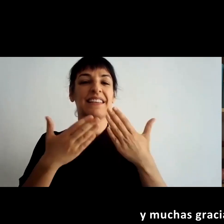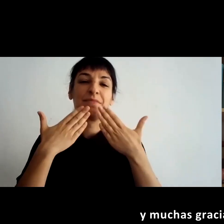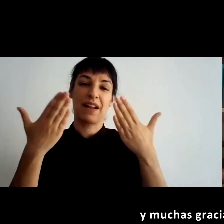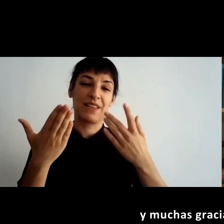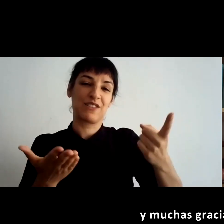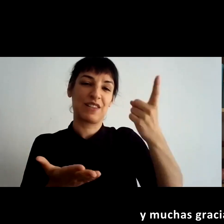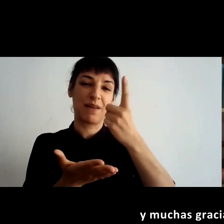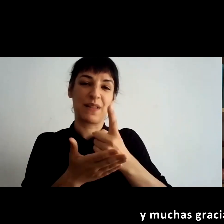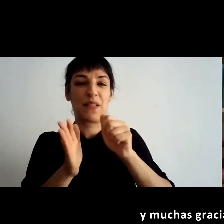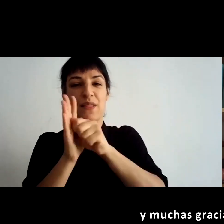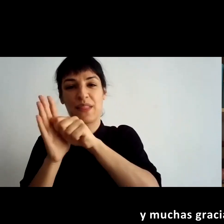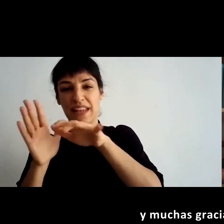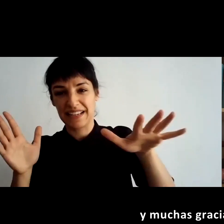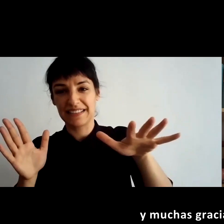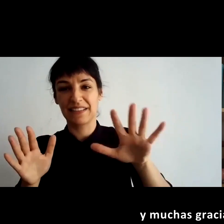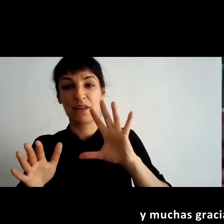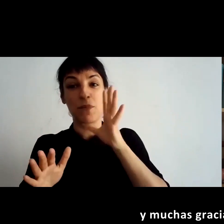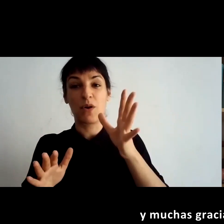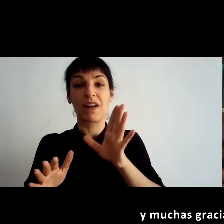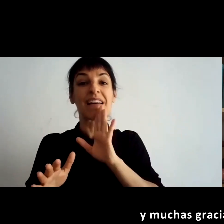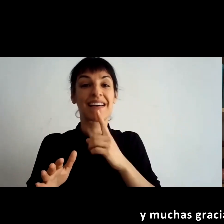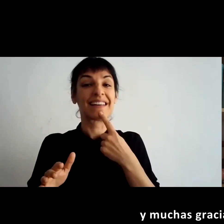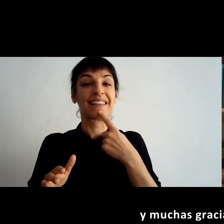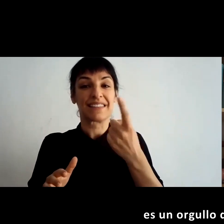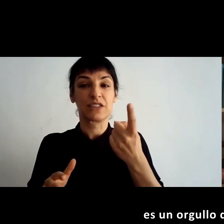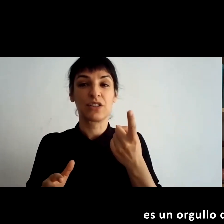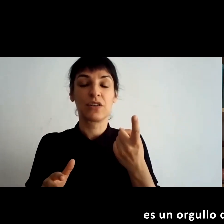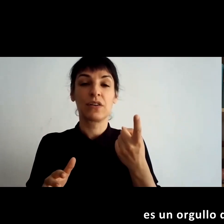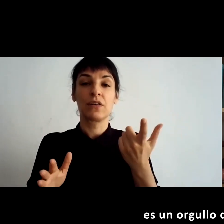de nuevo al CNELSE, porque como decía antes,